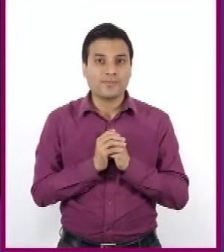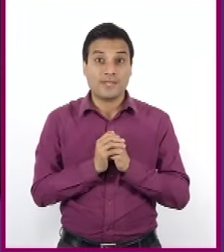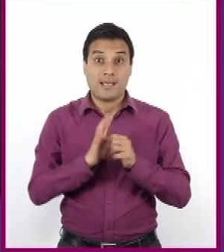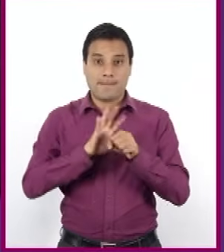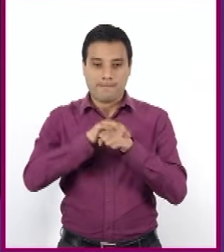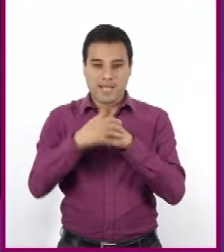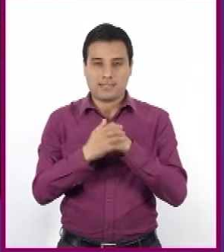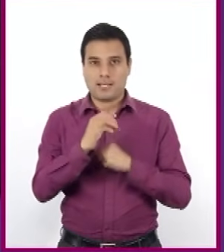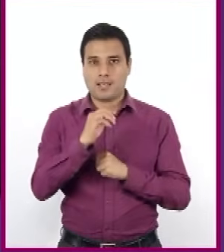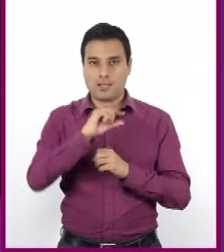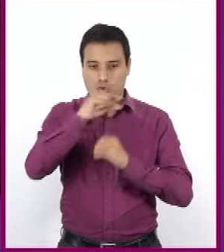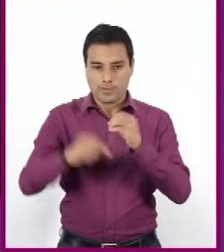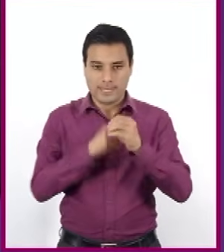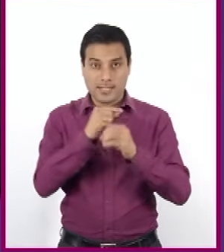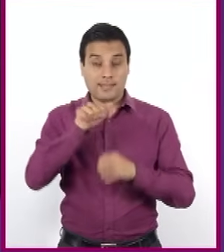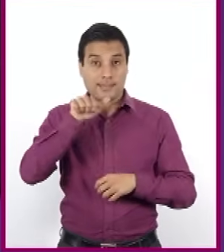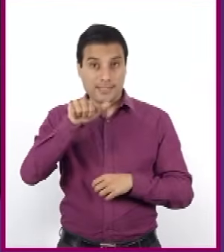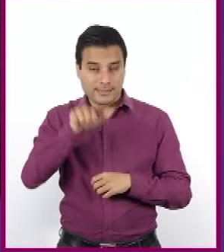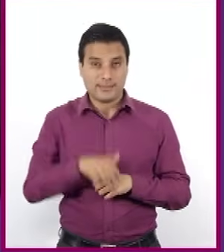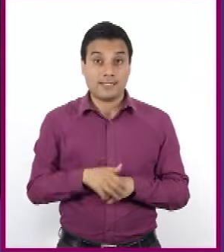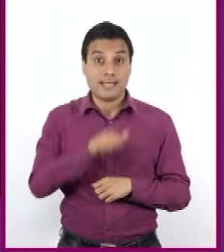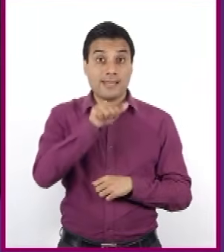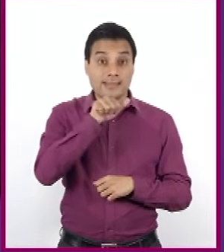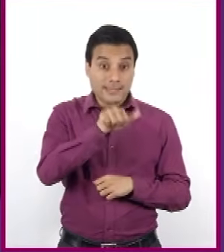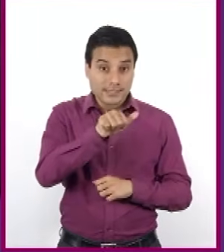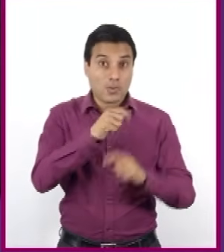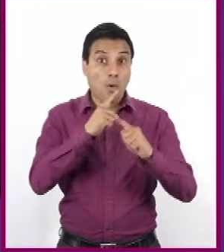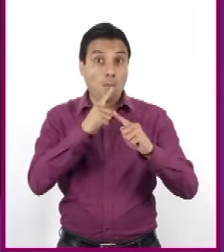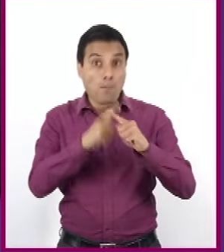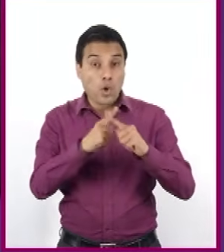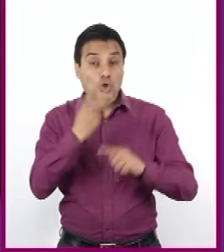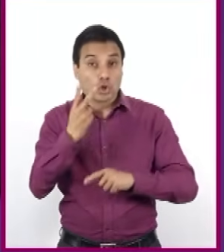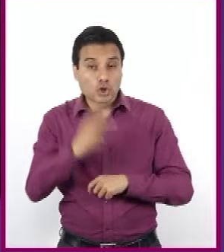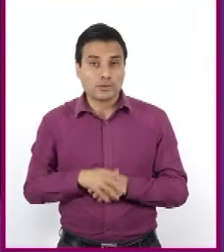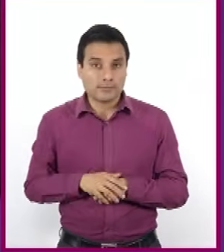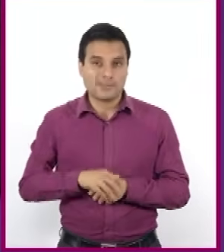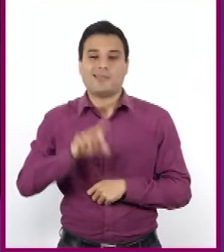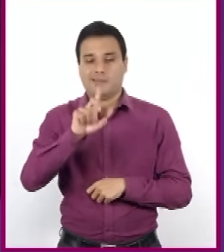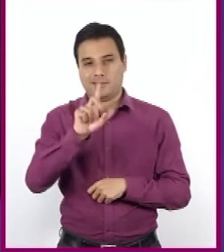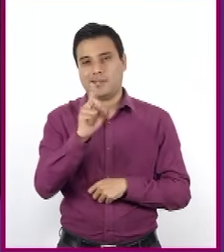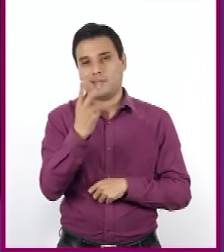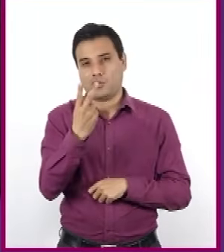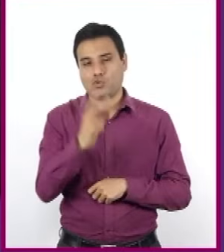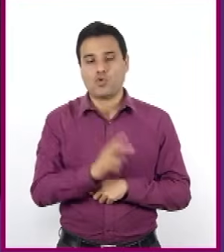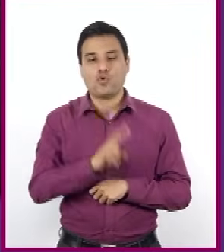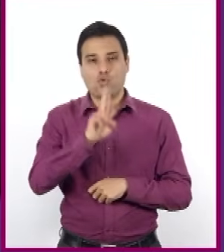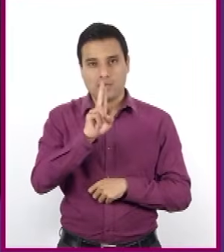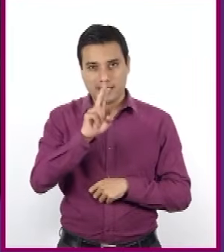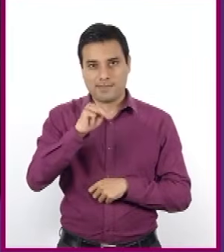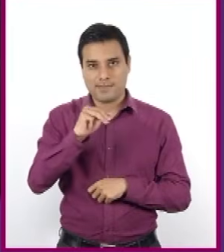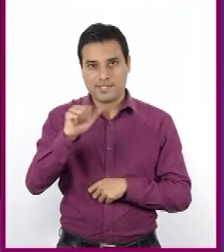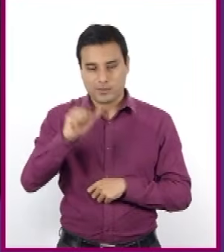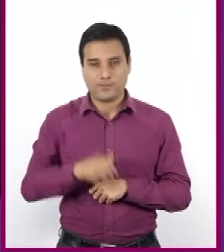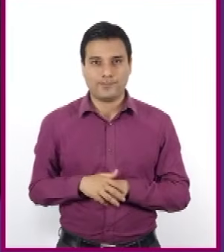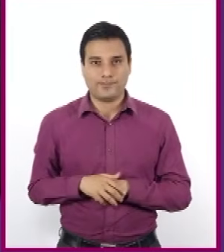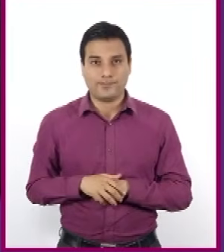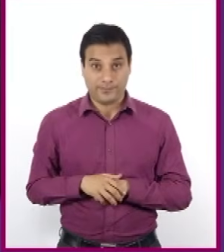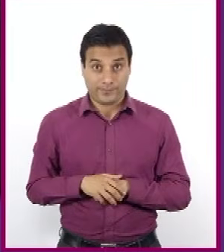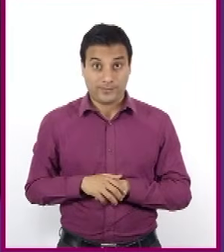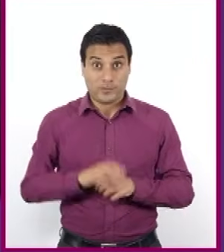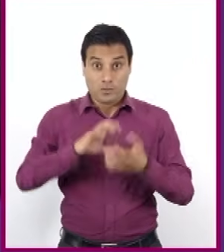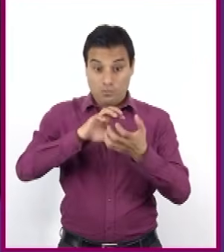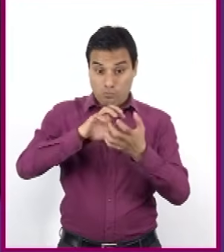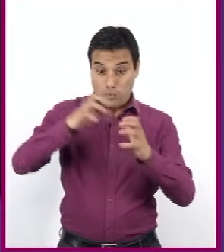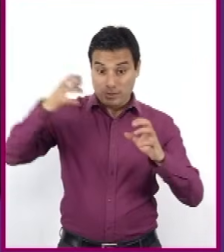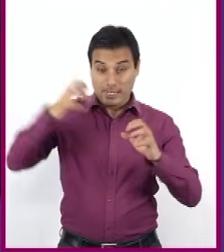atómica, que es 16, por 2 es igual a 32 unidades de masa atómica, por lo que la masa molecular